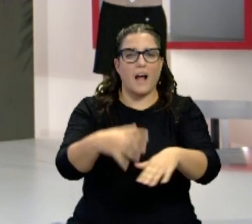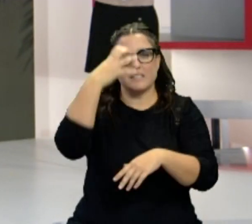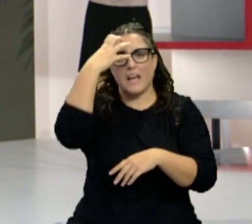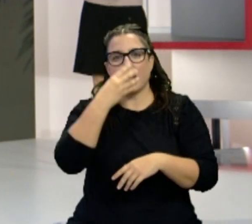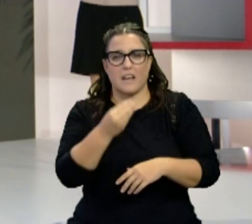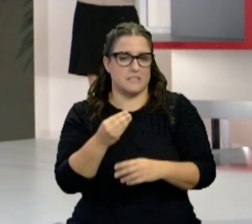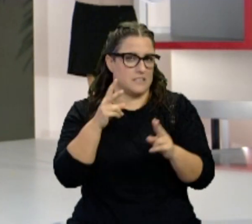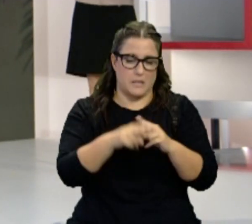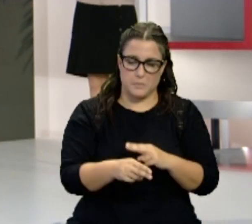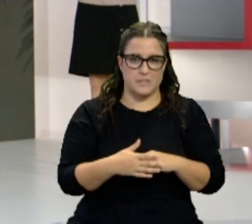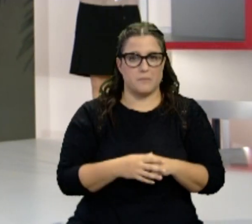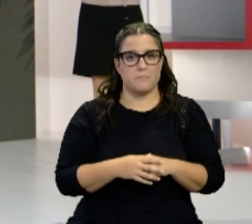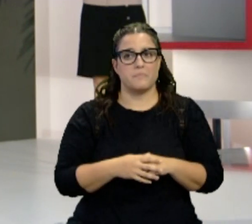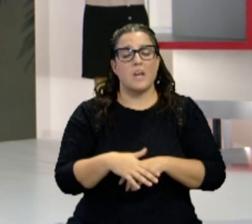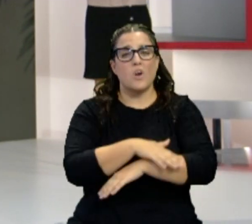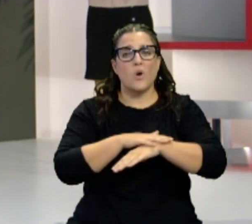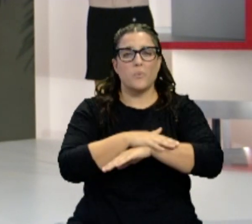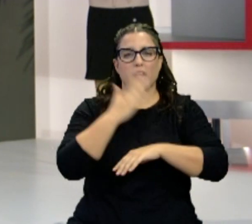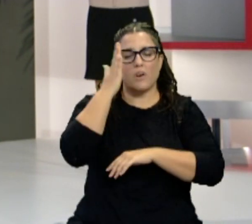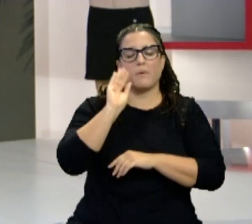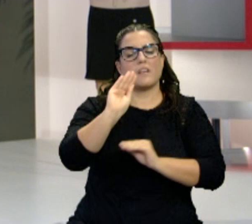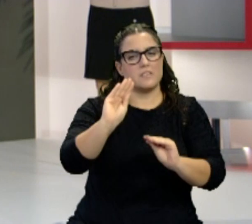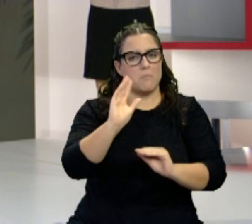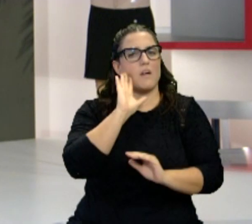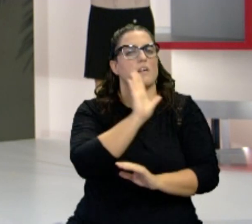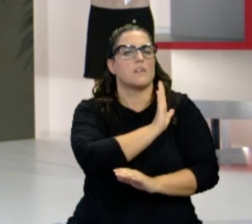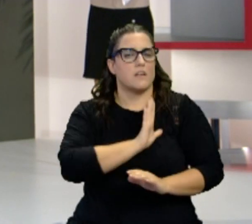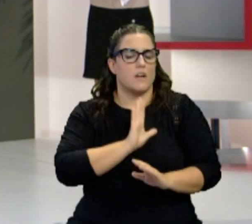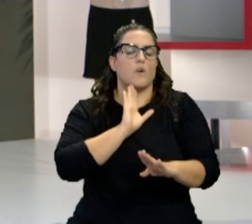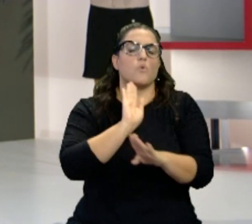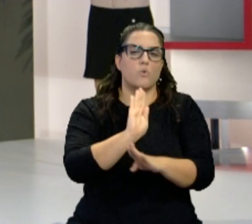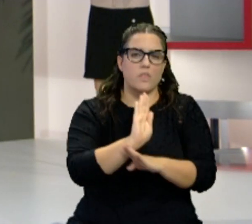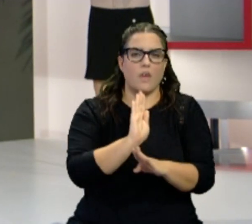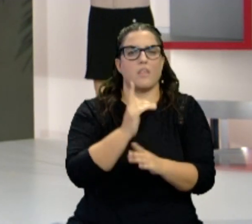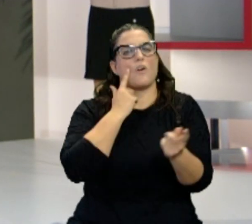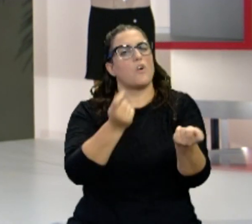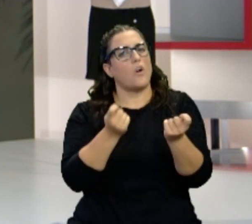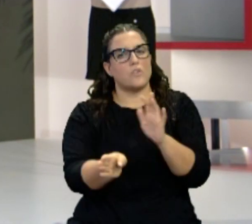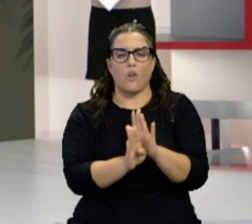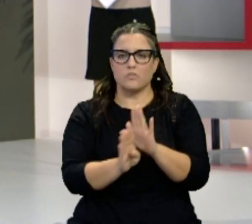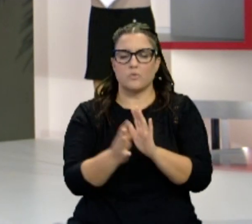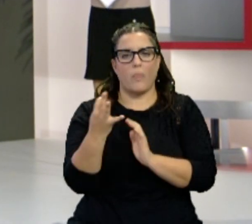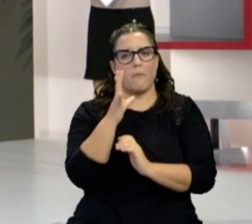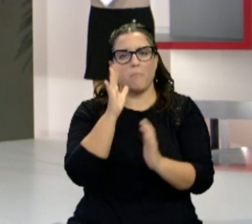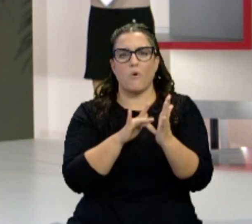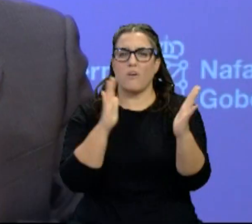de Navarra hacen un llamamiento a la prudencia y a no bajar la guardia porque dicen que son fechas altamente críticas.